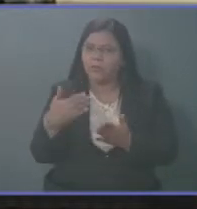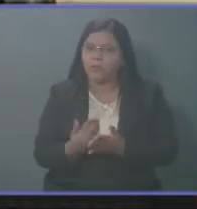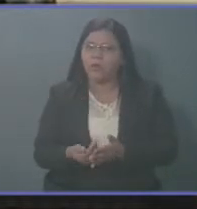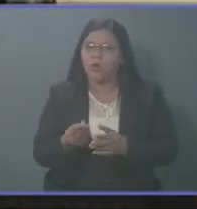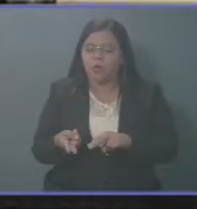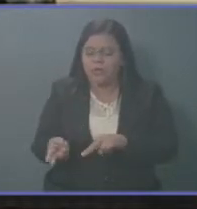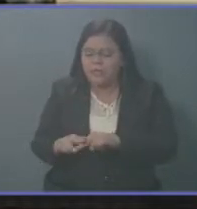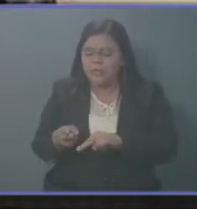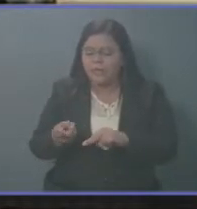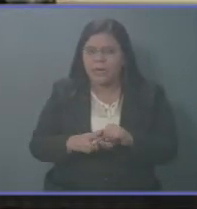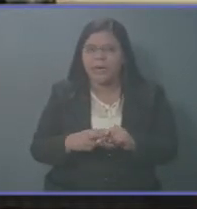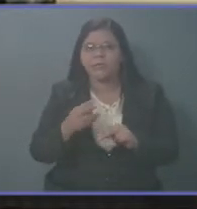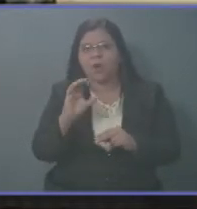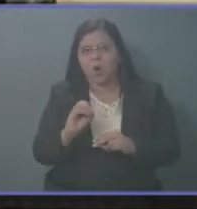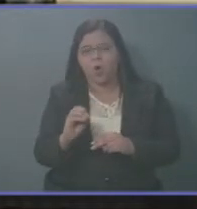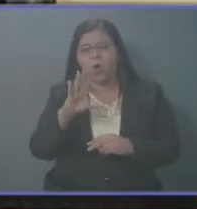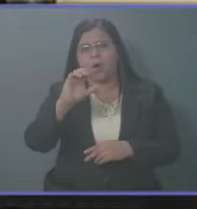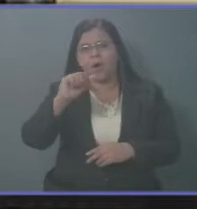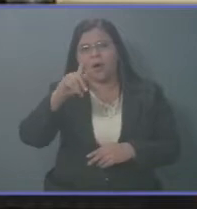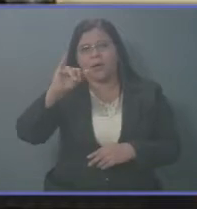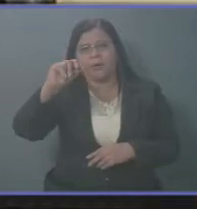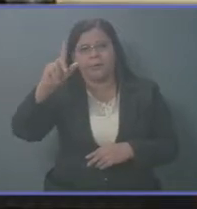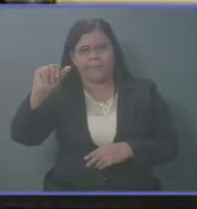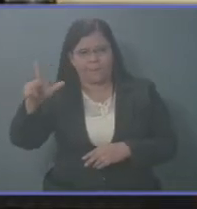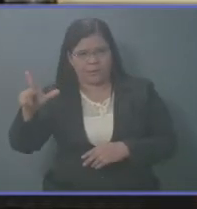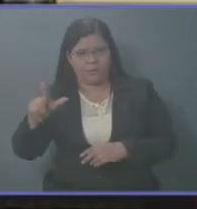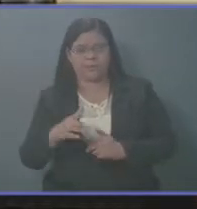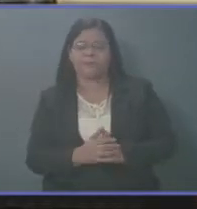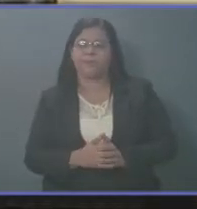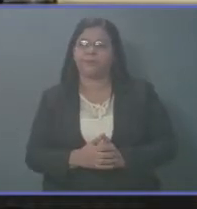intereses, de apertura de líneas de crédito específicas,